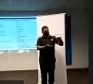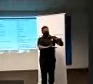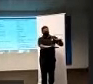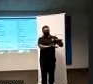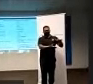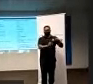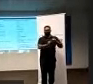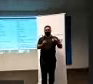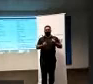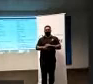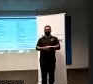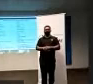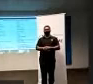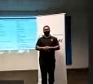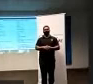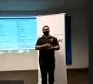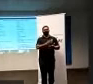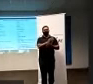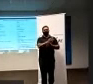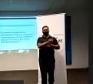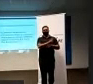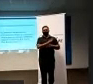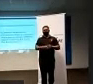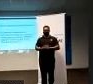más 25. Siguiente.